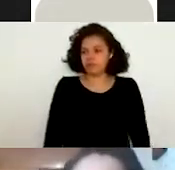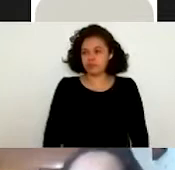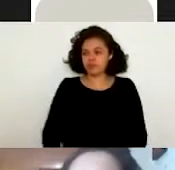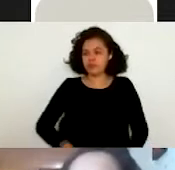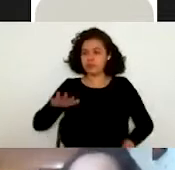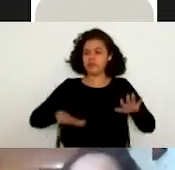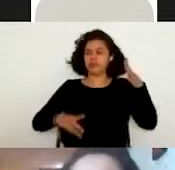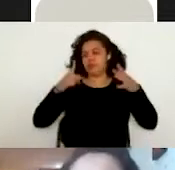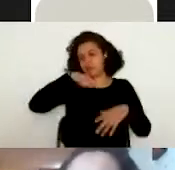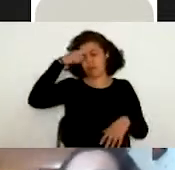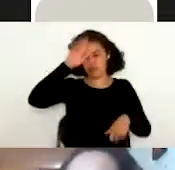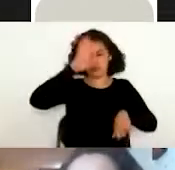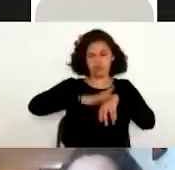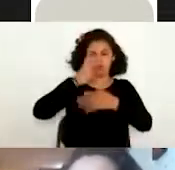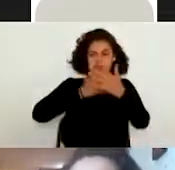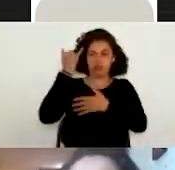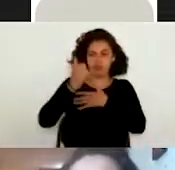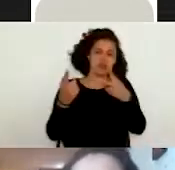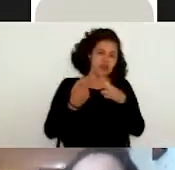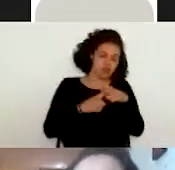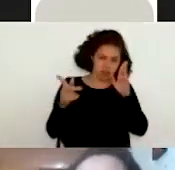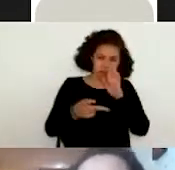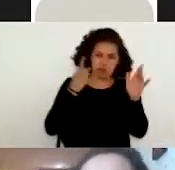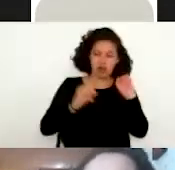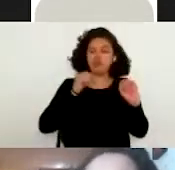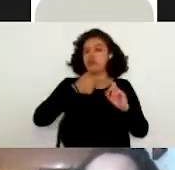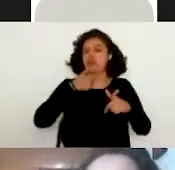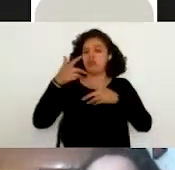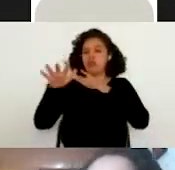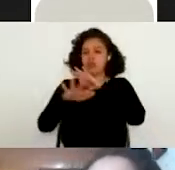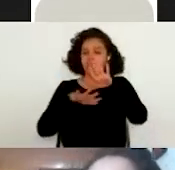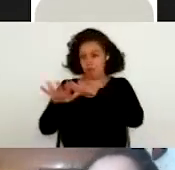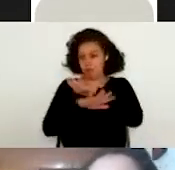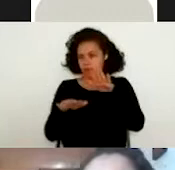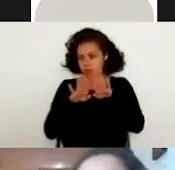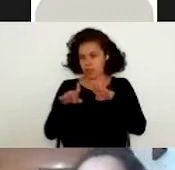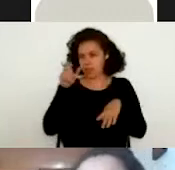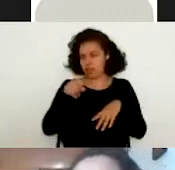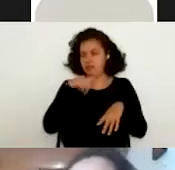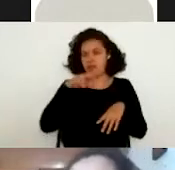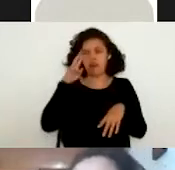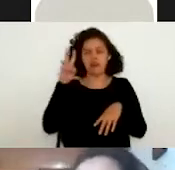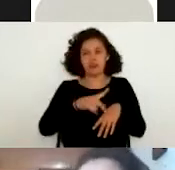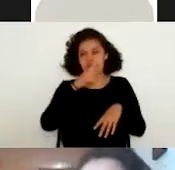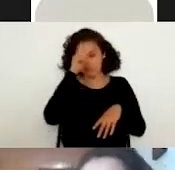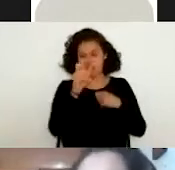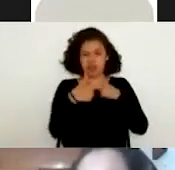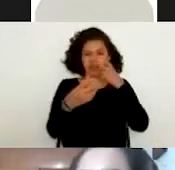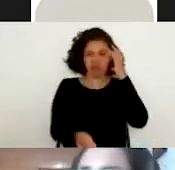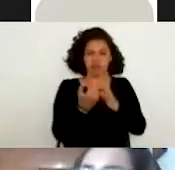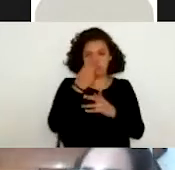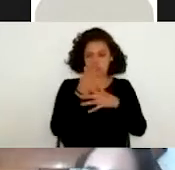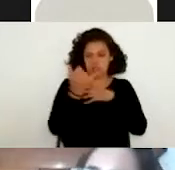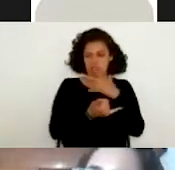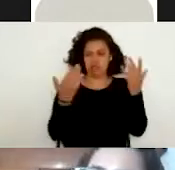proyectos anteriores o basarnos en otros, y entonces eso puede ser visto como que no tiene innovación nuestro proyecto, ¿no?